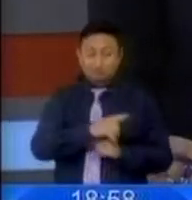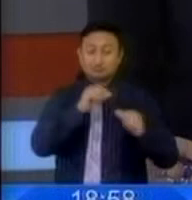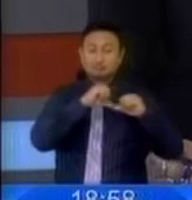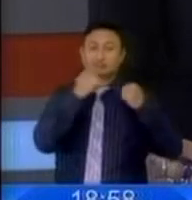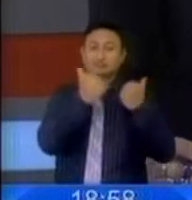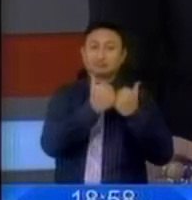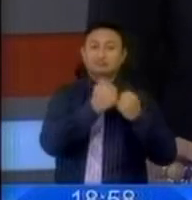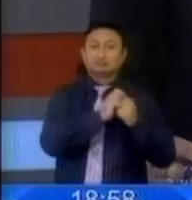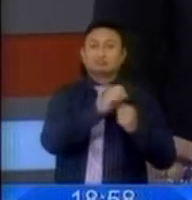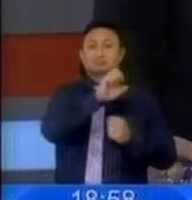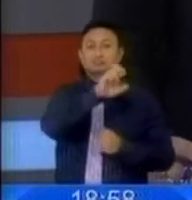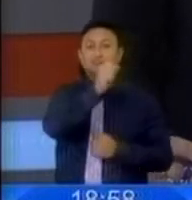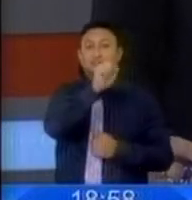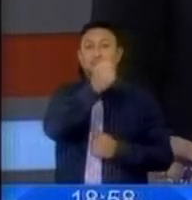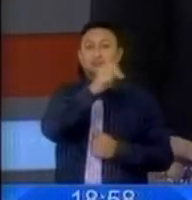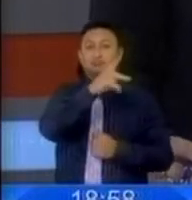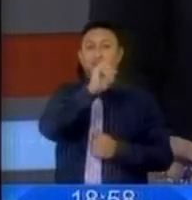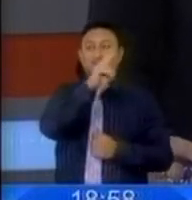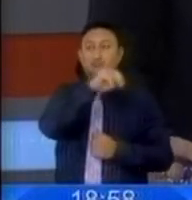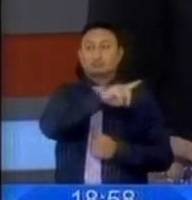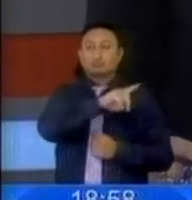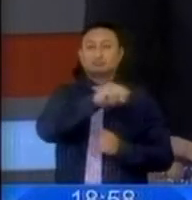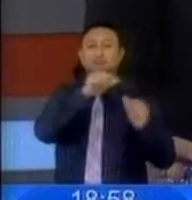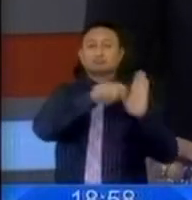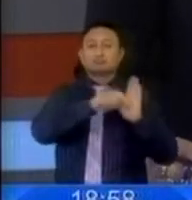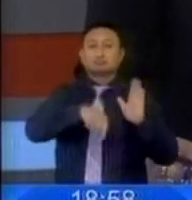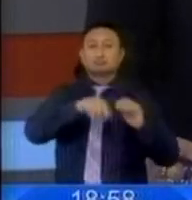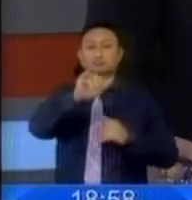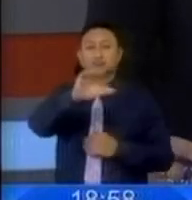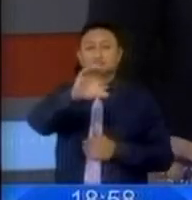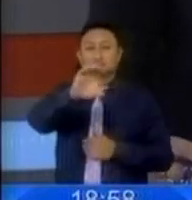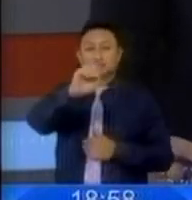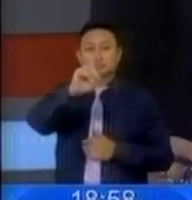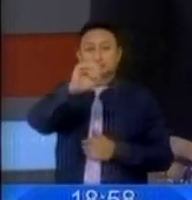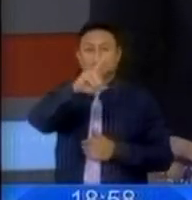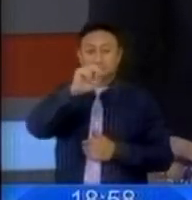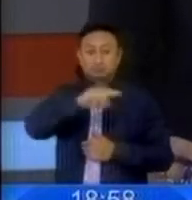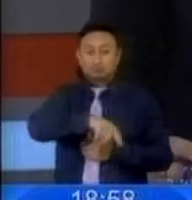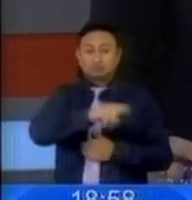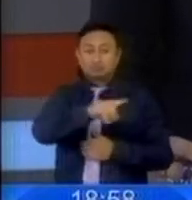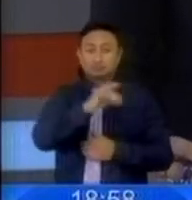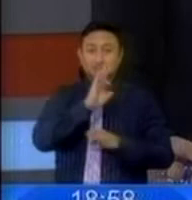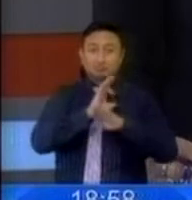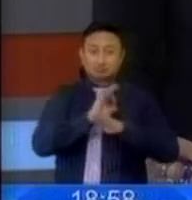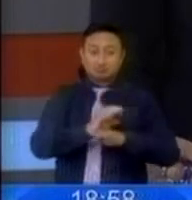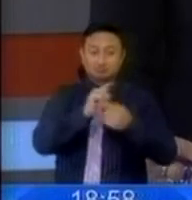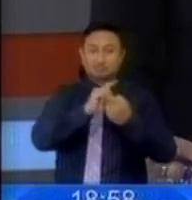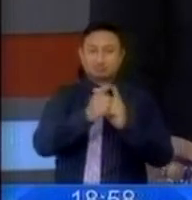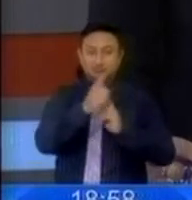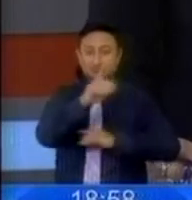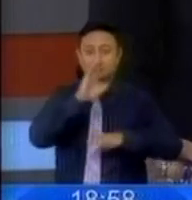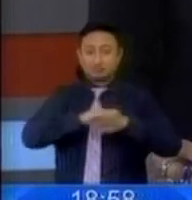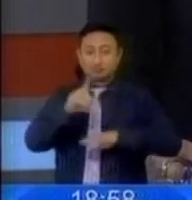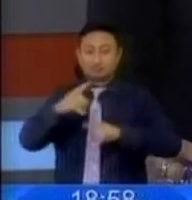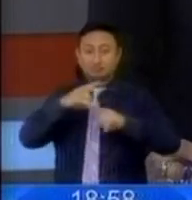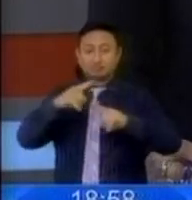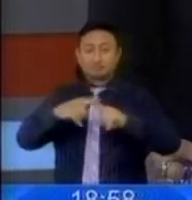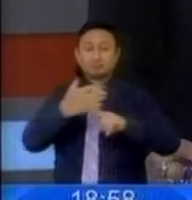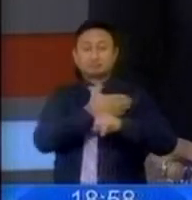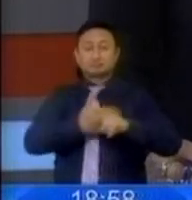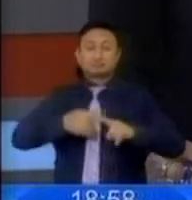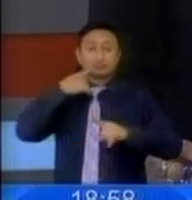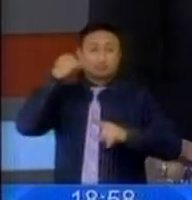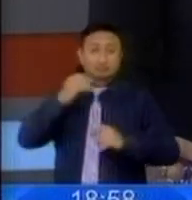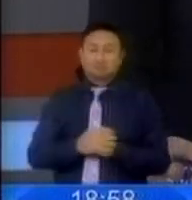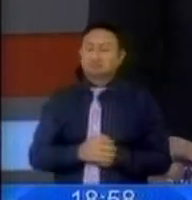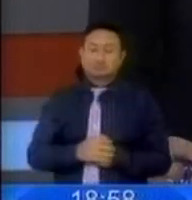Espín y de la abogada Yadira Cadena para que cambien su versión y no involucren al expresidente Rafael Correa. Esto mientras